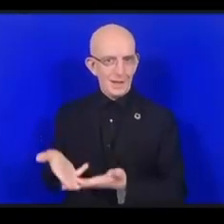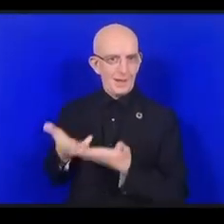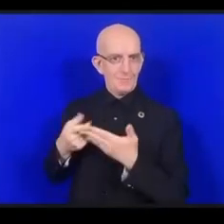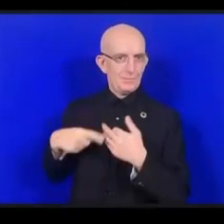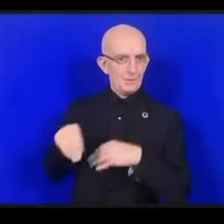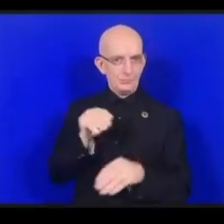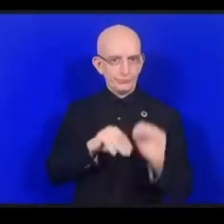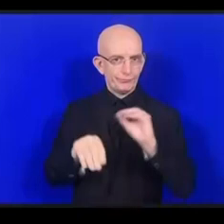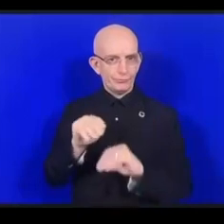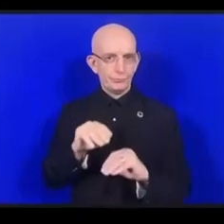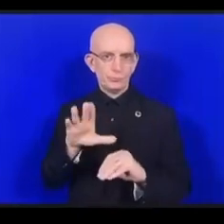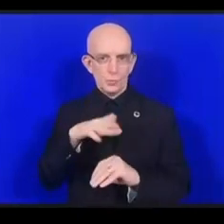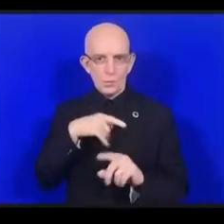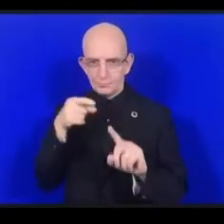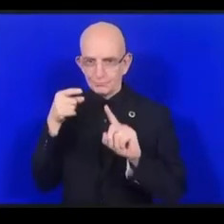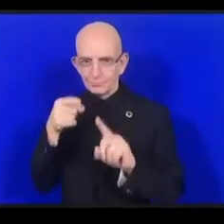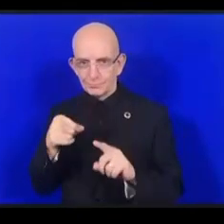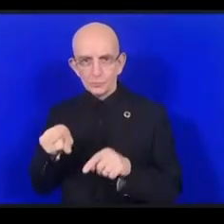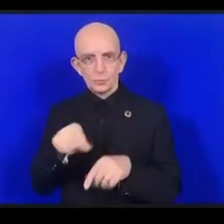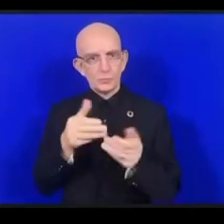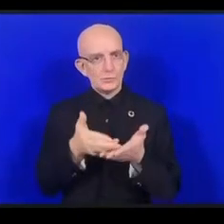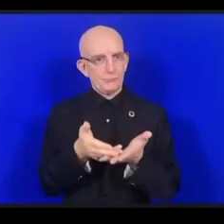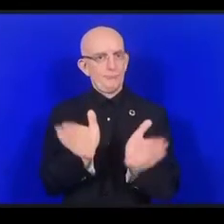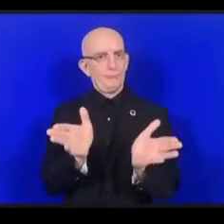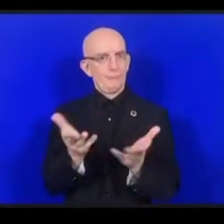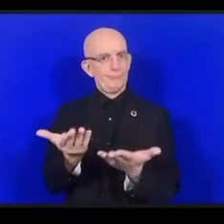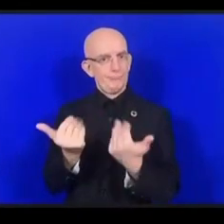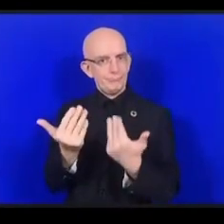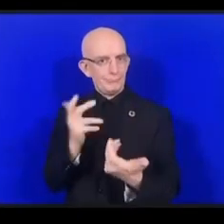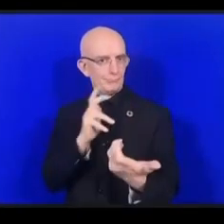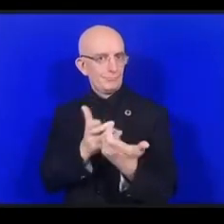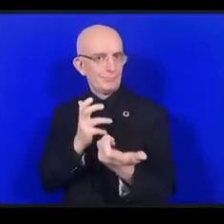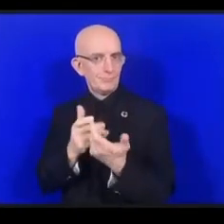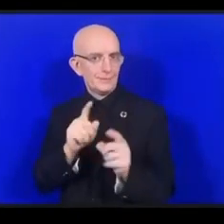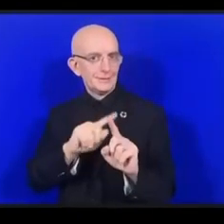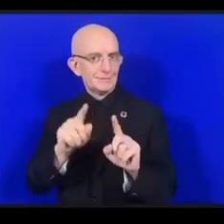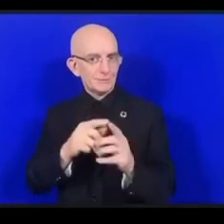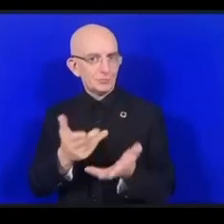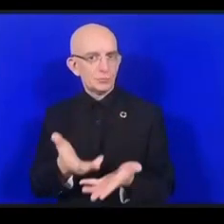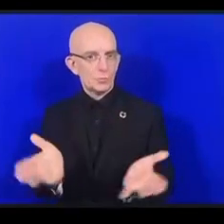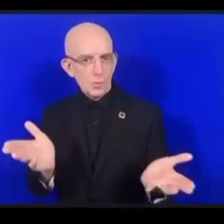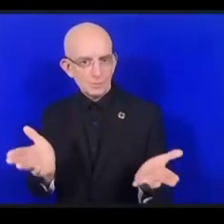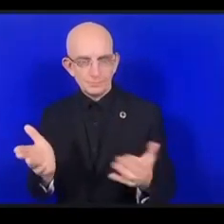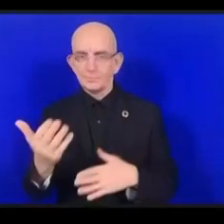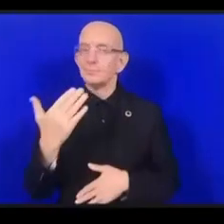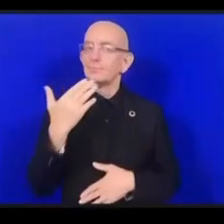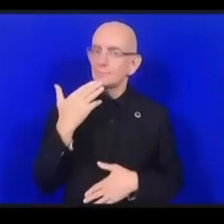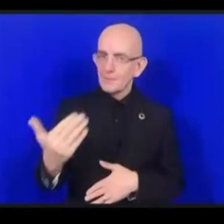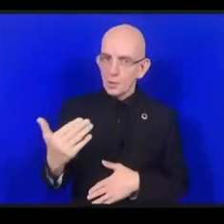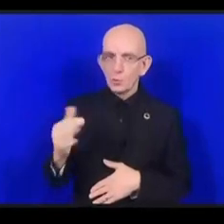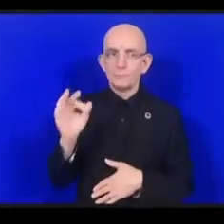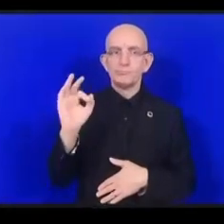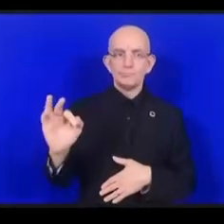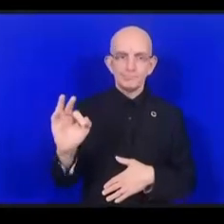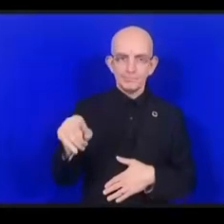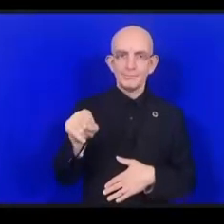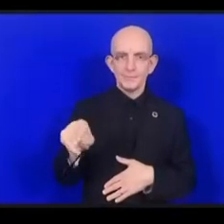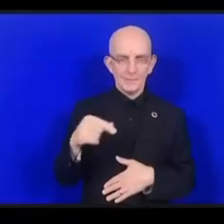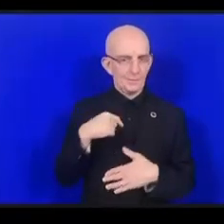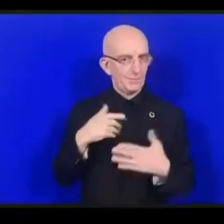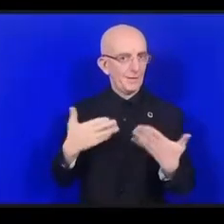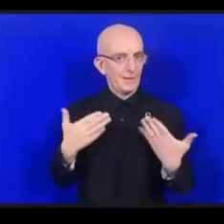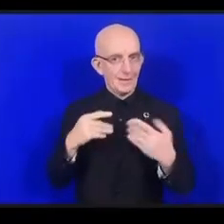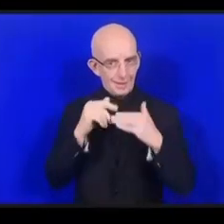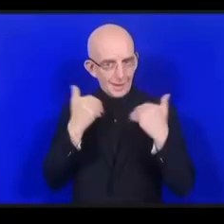este debate tan vivo y me complace muchísimo que más de 20 años después de que las directrices de